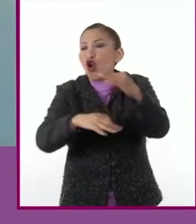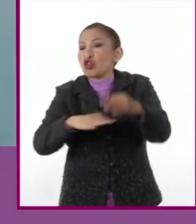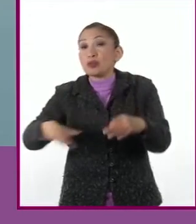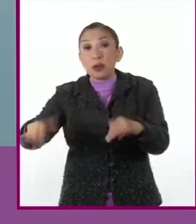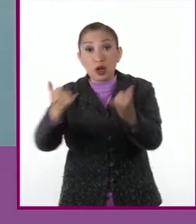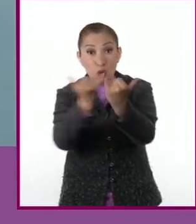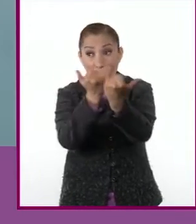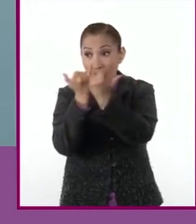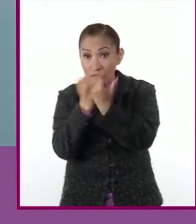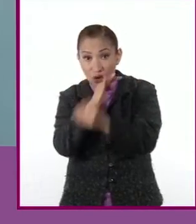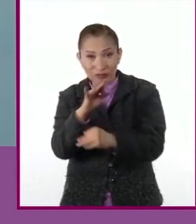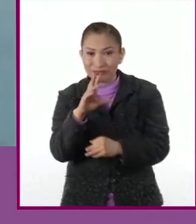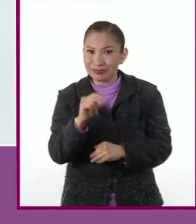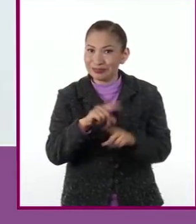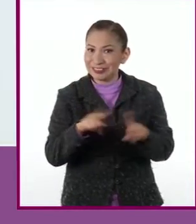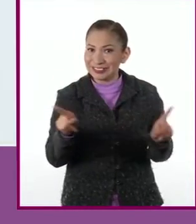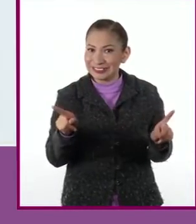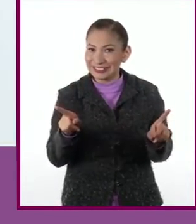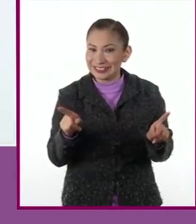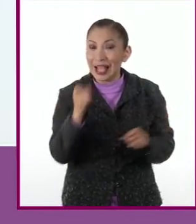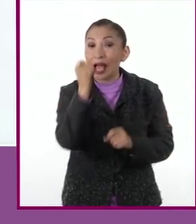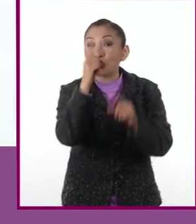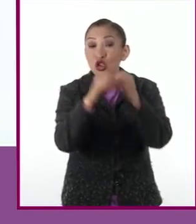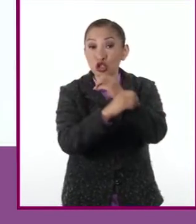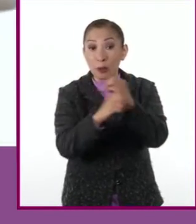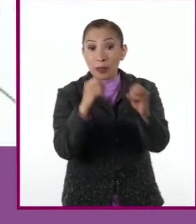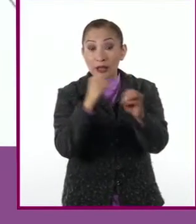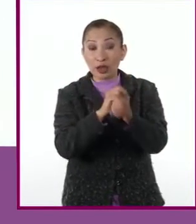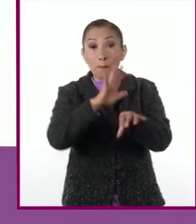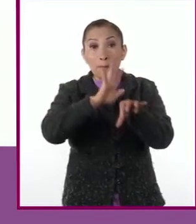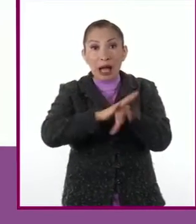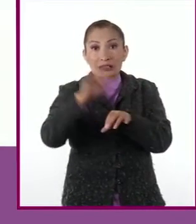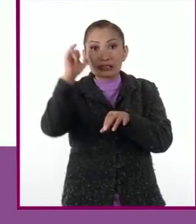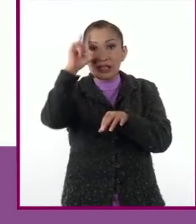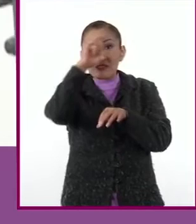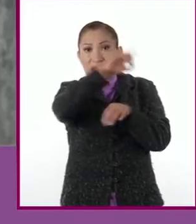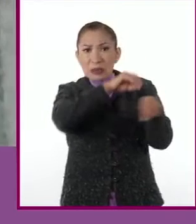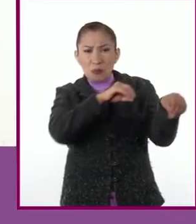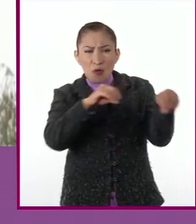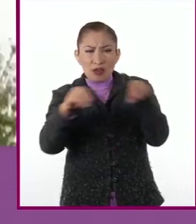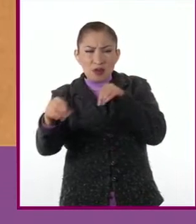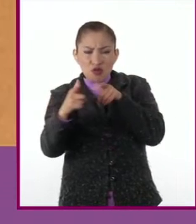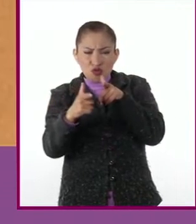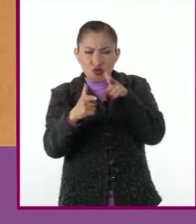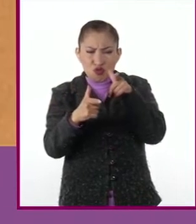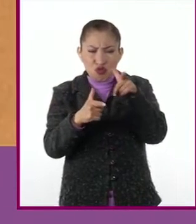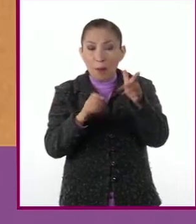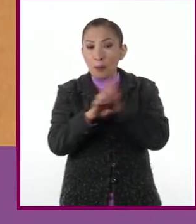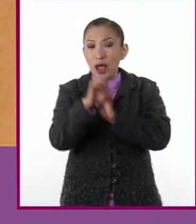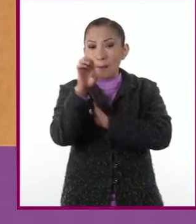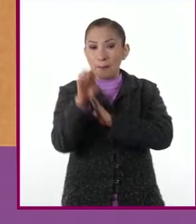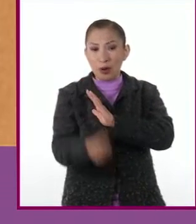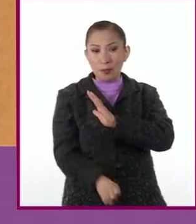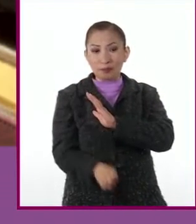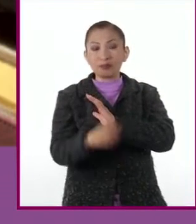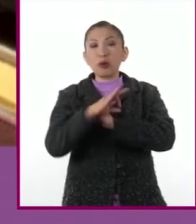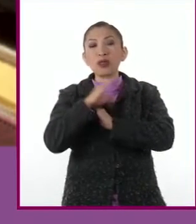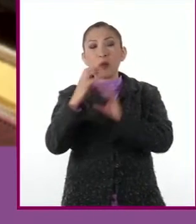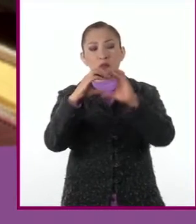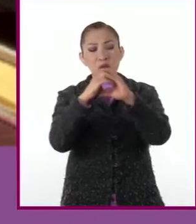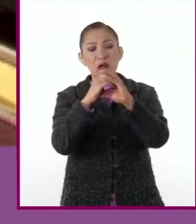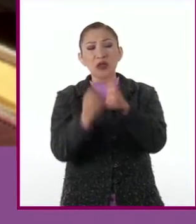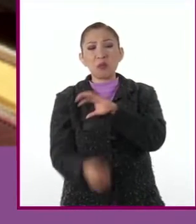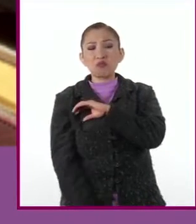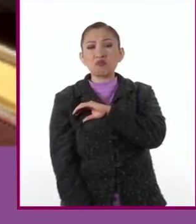es igual para todos. Algunos objetos son más difíciles de mover que otros. Por ejemplo, podemos lanzar